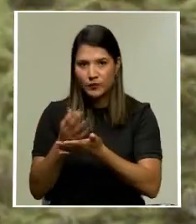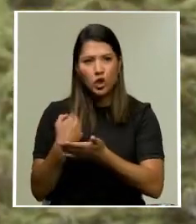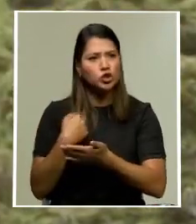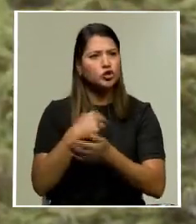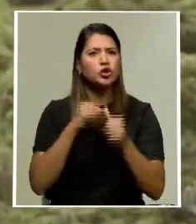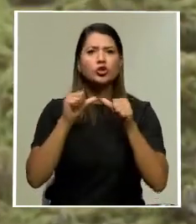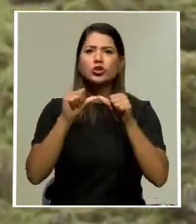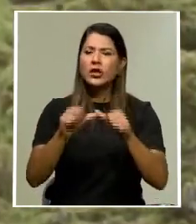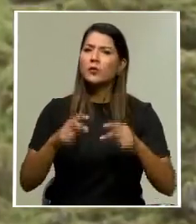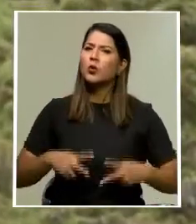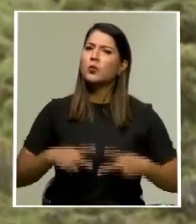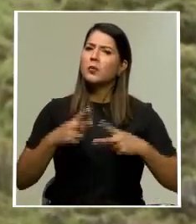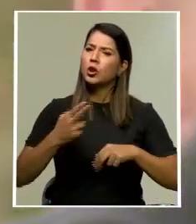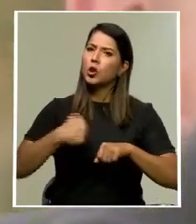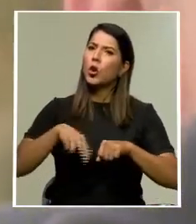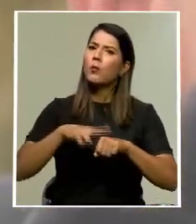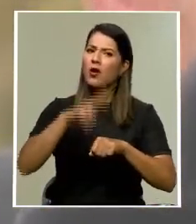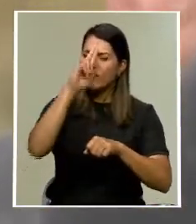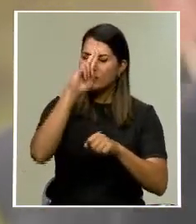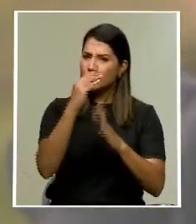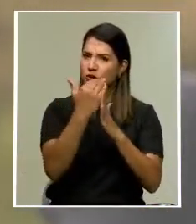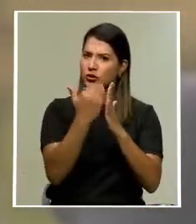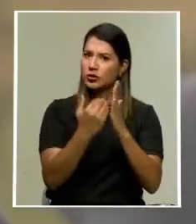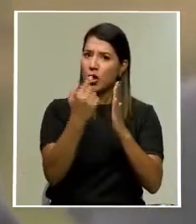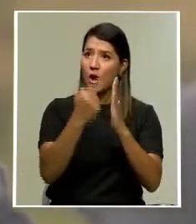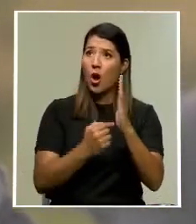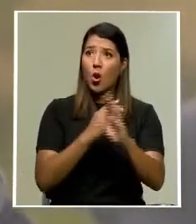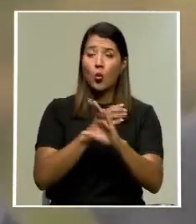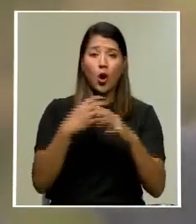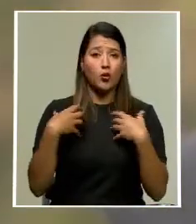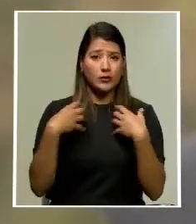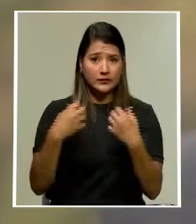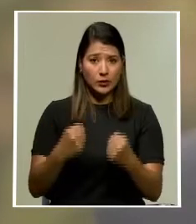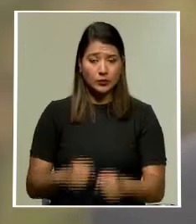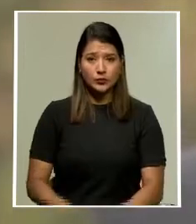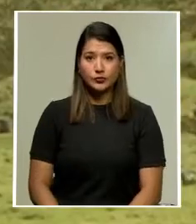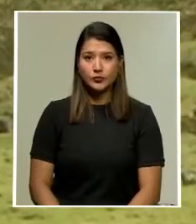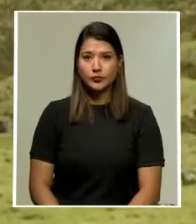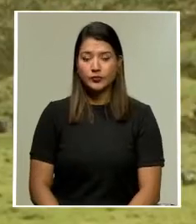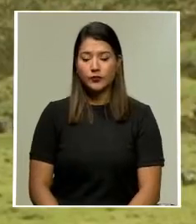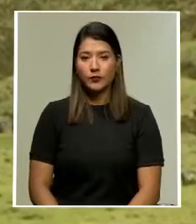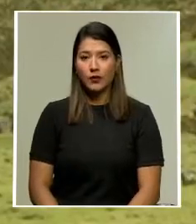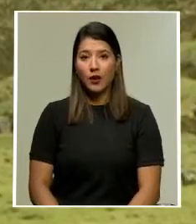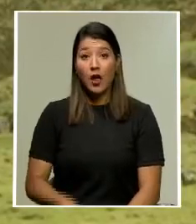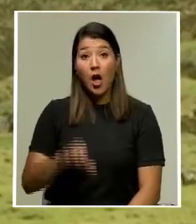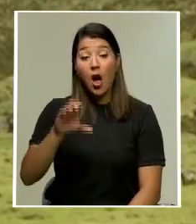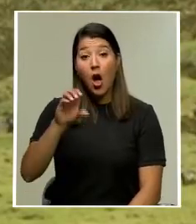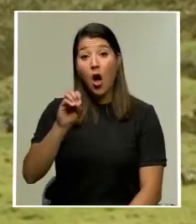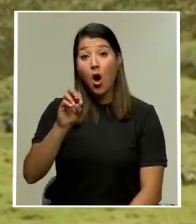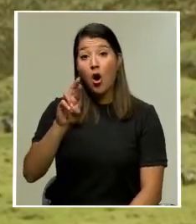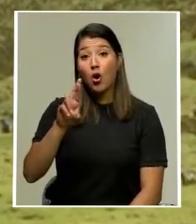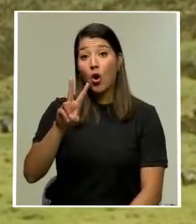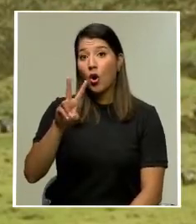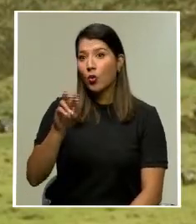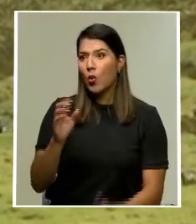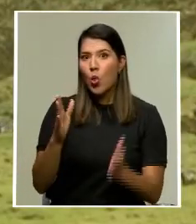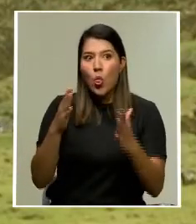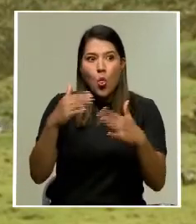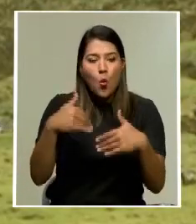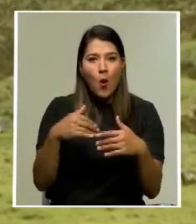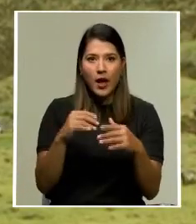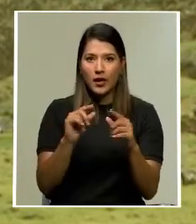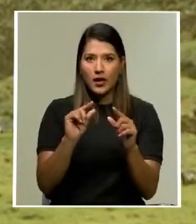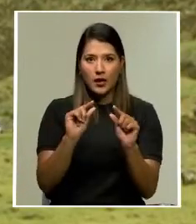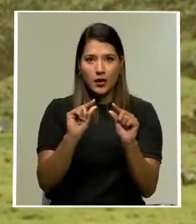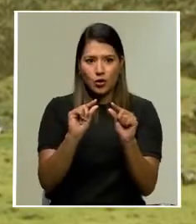del Ministerio de Sanidad. Seguimos y cumplimos las reglas de DGS. En Corvo no ha habido grupos prioritarios. Las